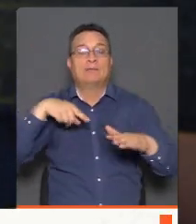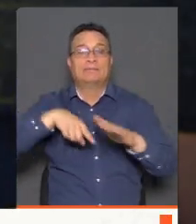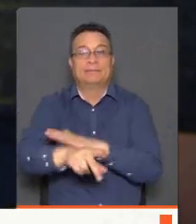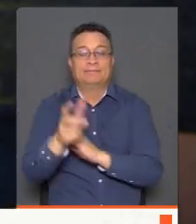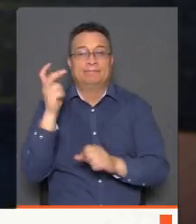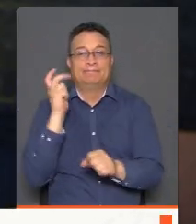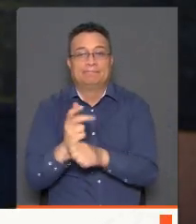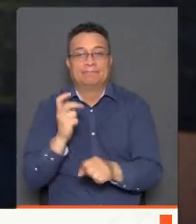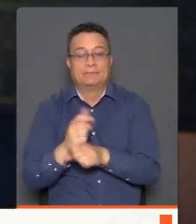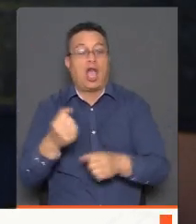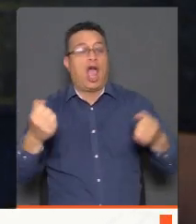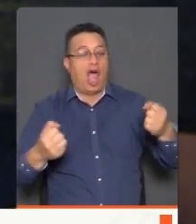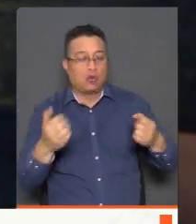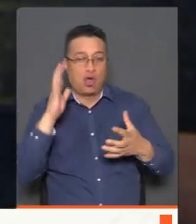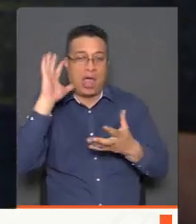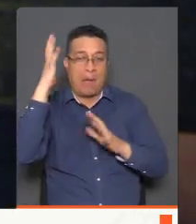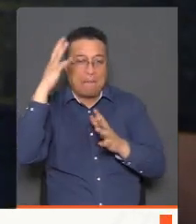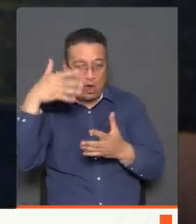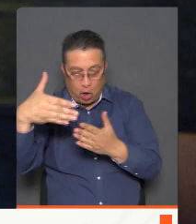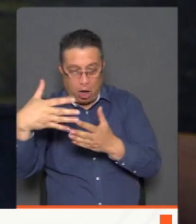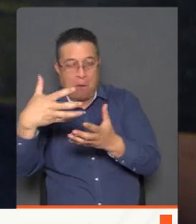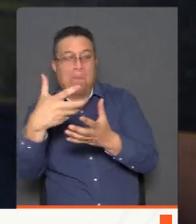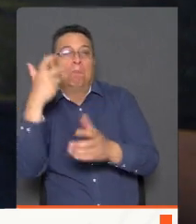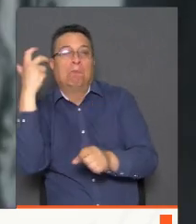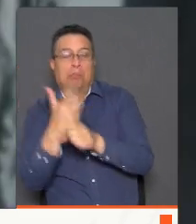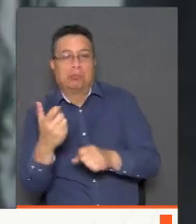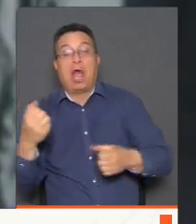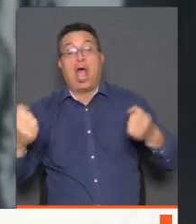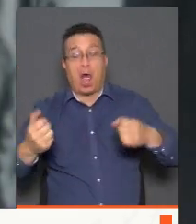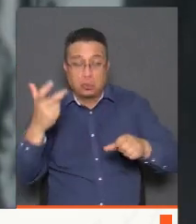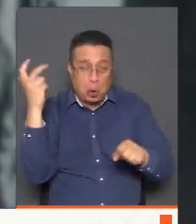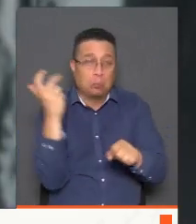se roban los espejos, se han robado los vehículos.